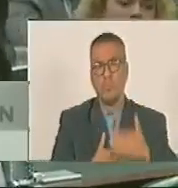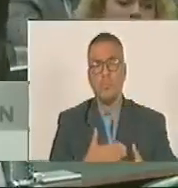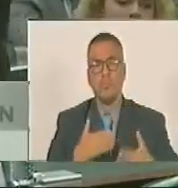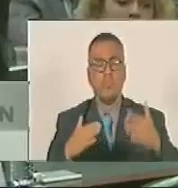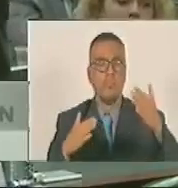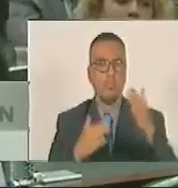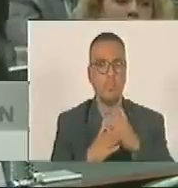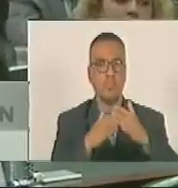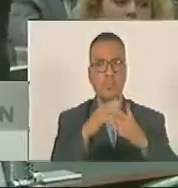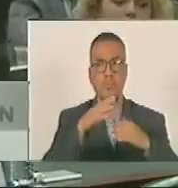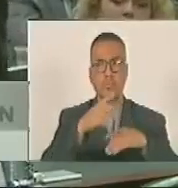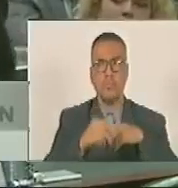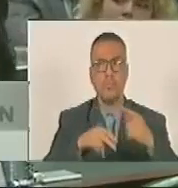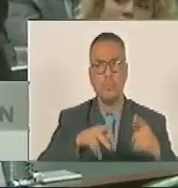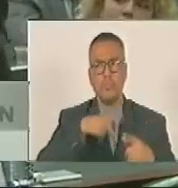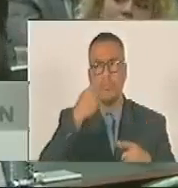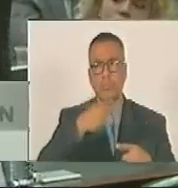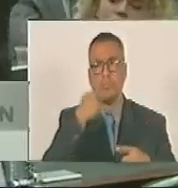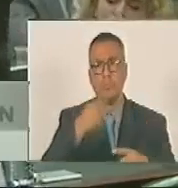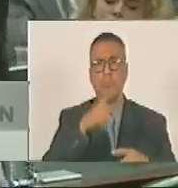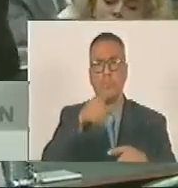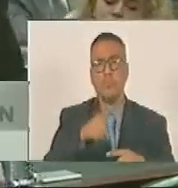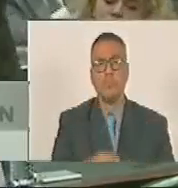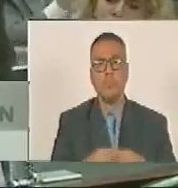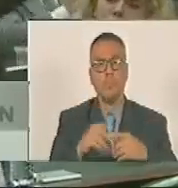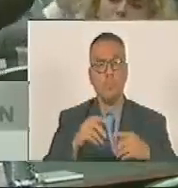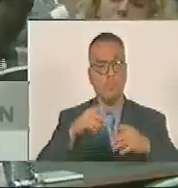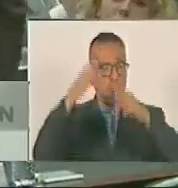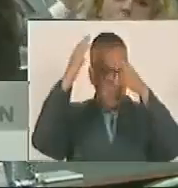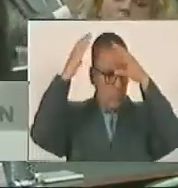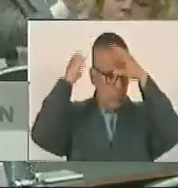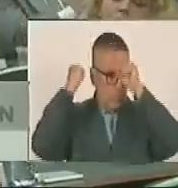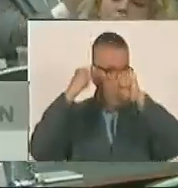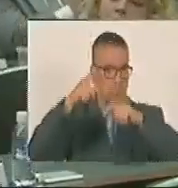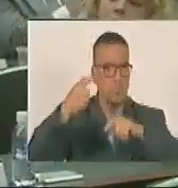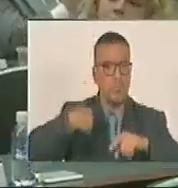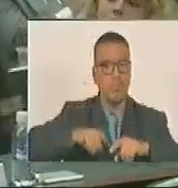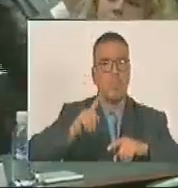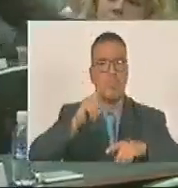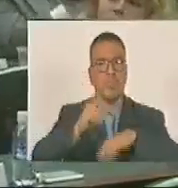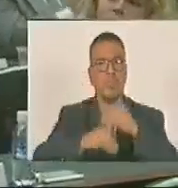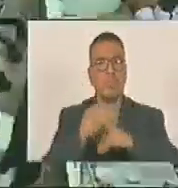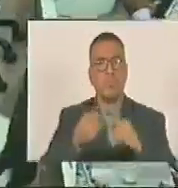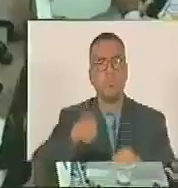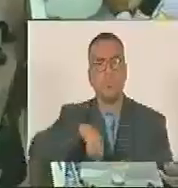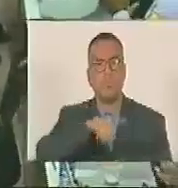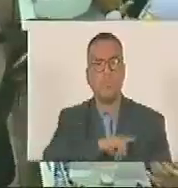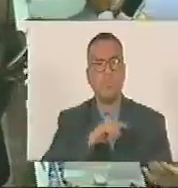romper el cerco político y diplomático que se ha tendido sobre nuestro país.